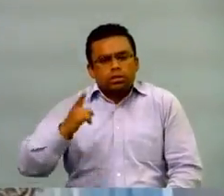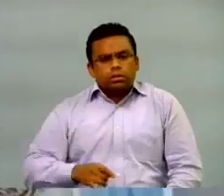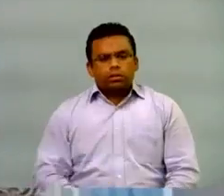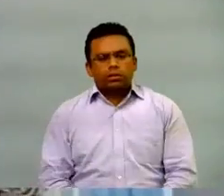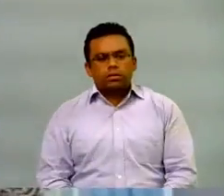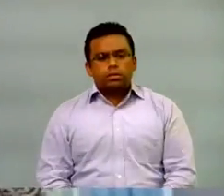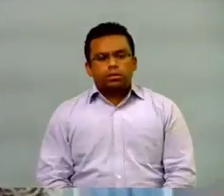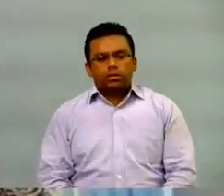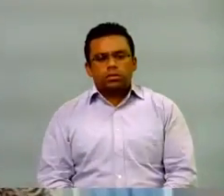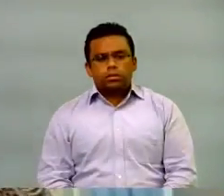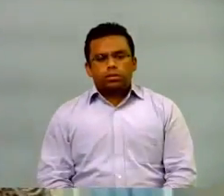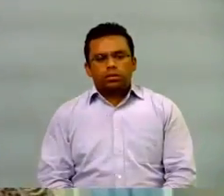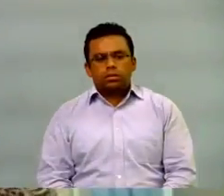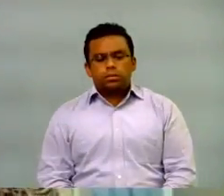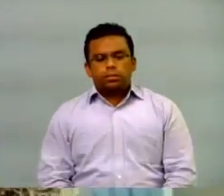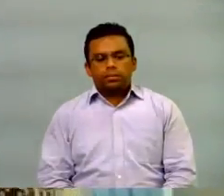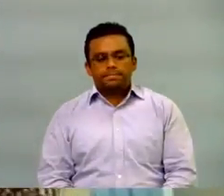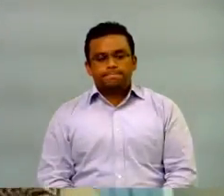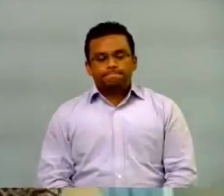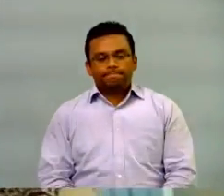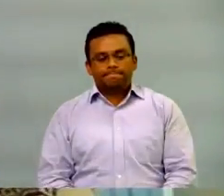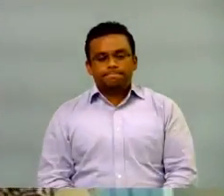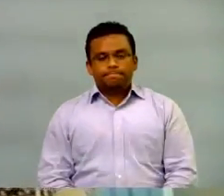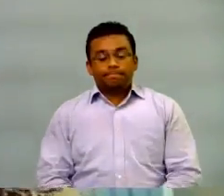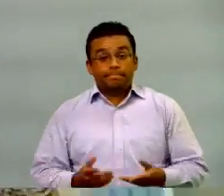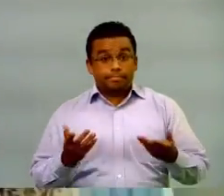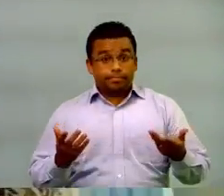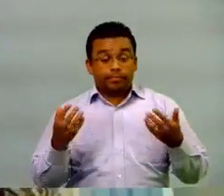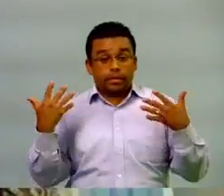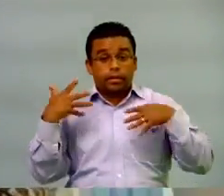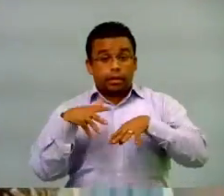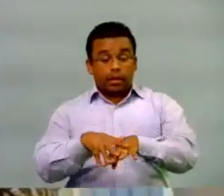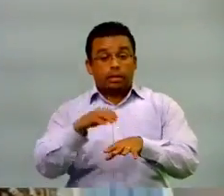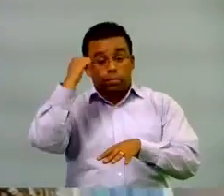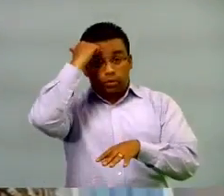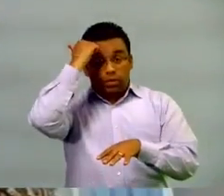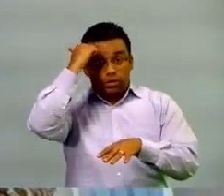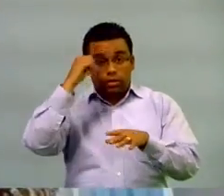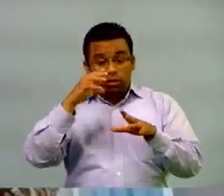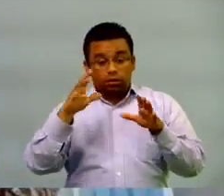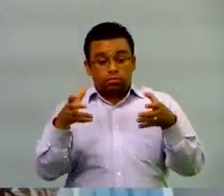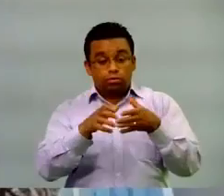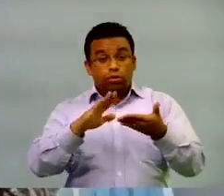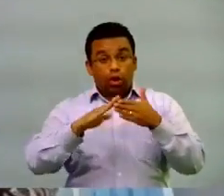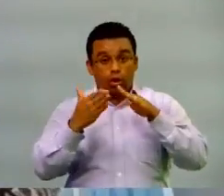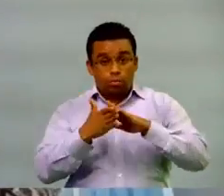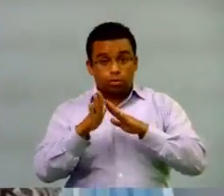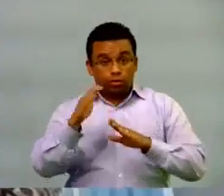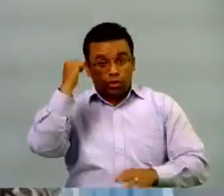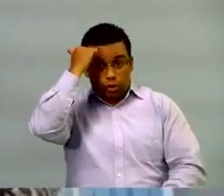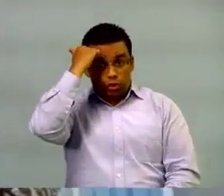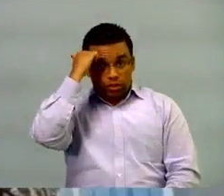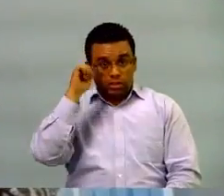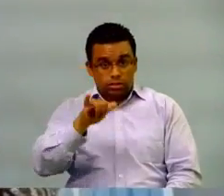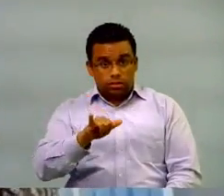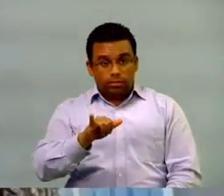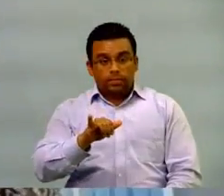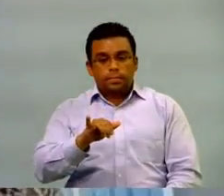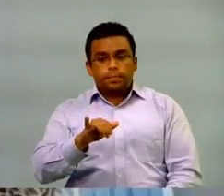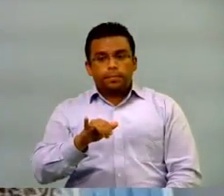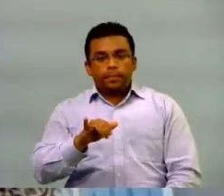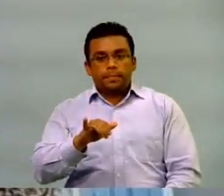Como Microsoft, una red de profesores, una comunidad de docentes, porque entendemos que